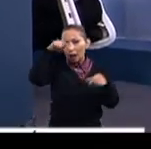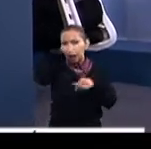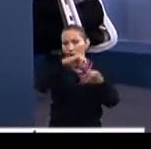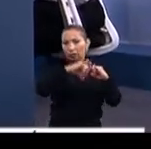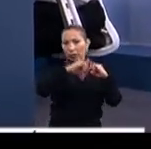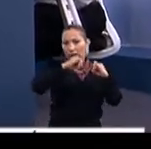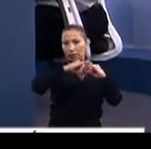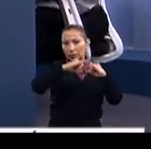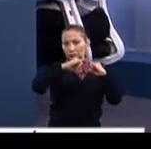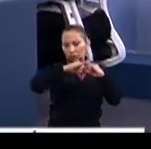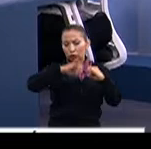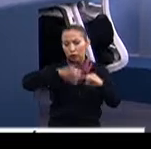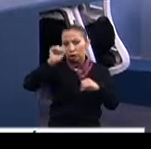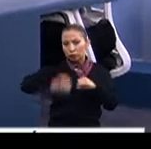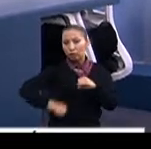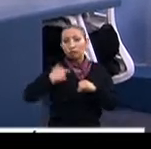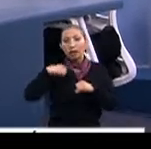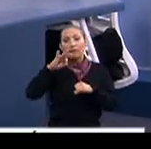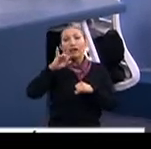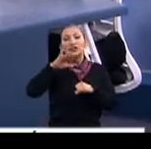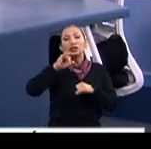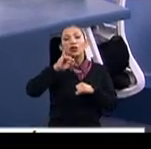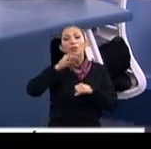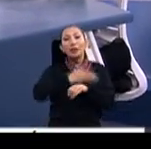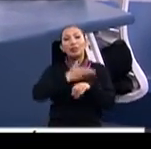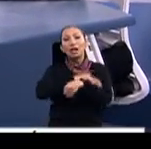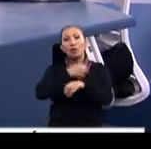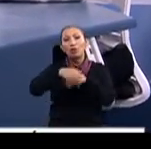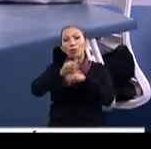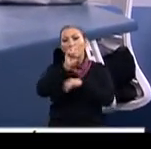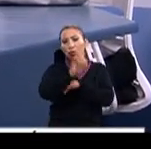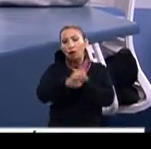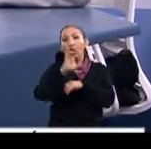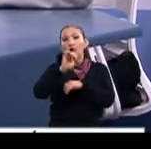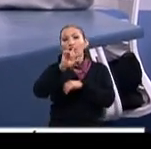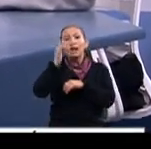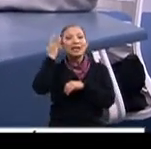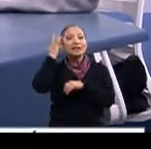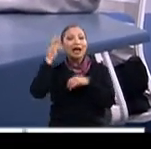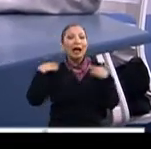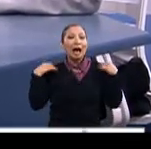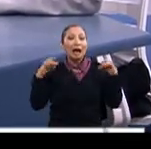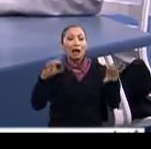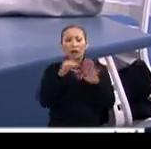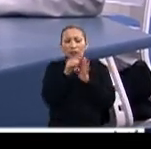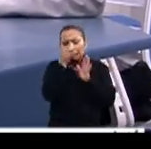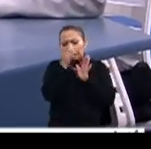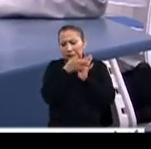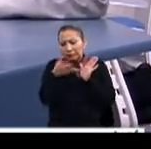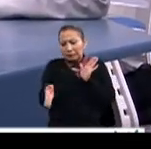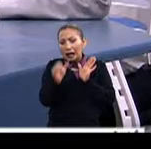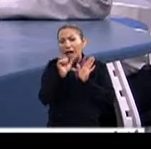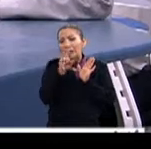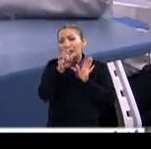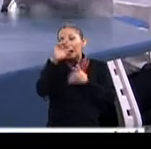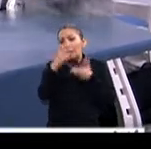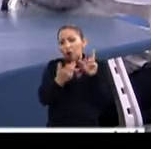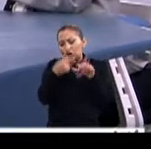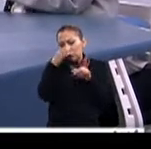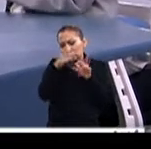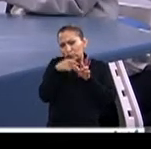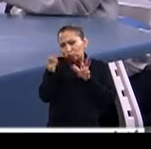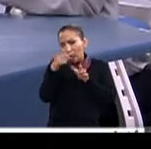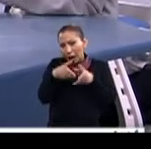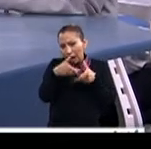INERM, en el sur de la ciudad. Así es, estamos en Francisco y Madero, número 1, en la colonia San Ángel, a una cuadra de Avenida Revolución.